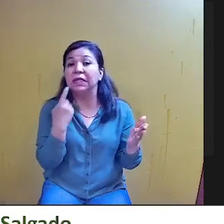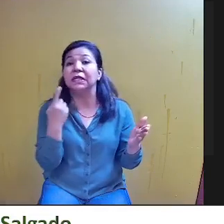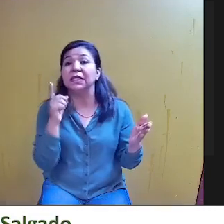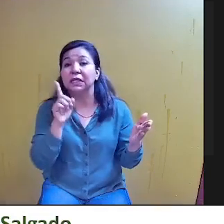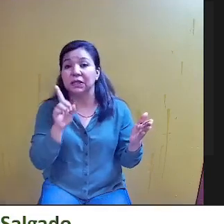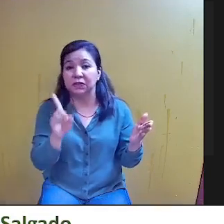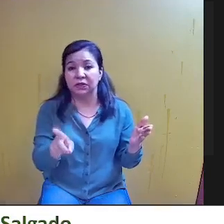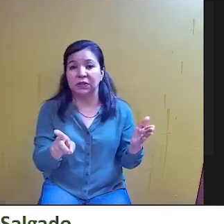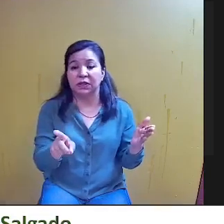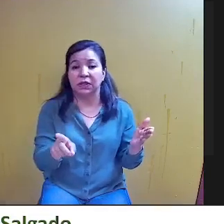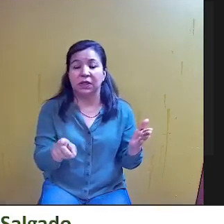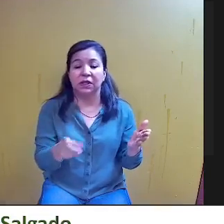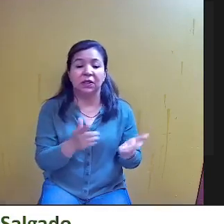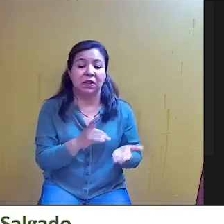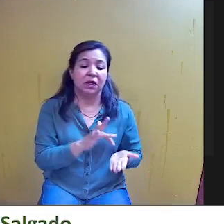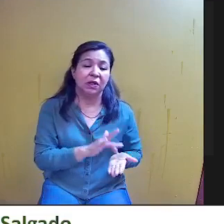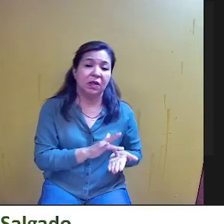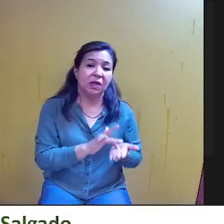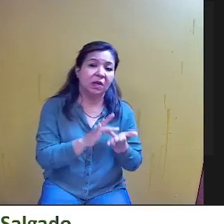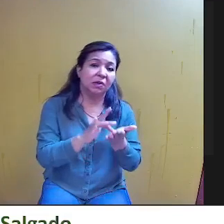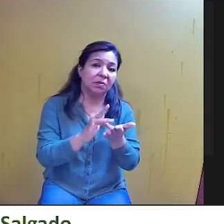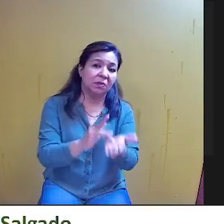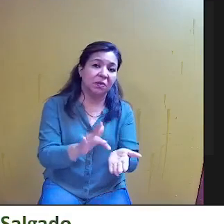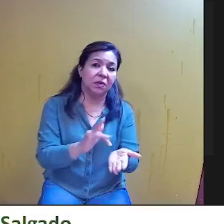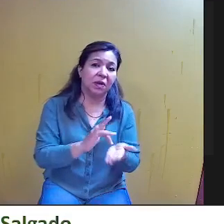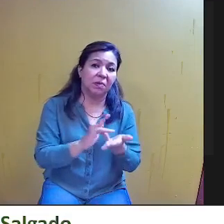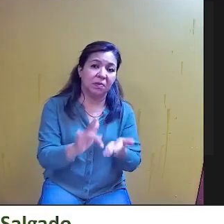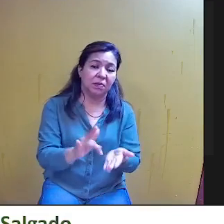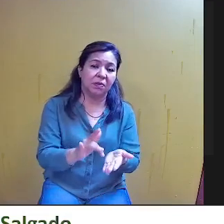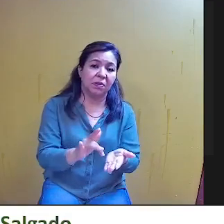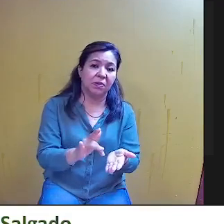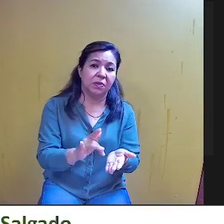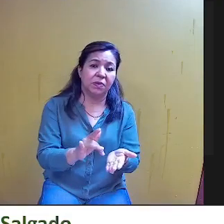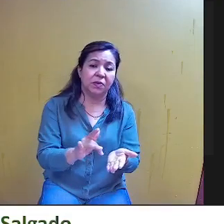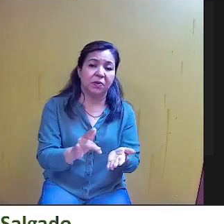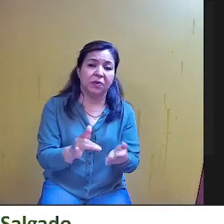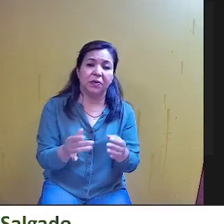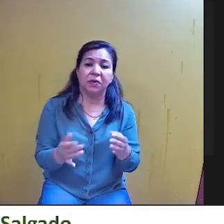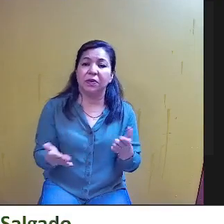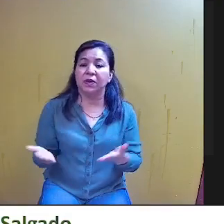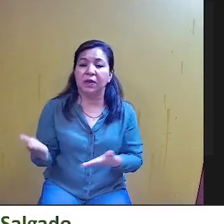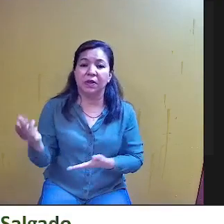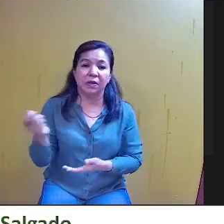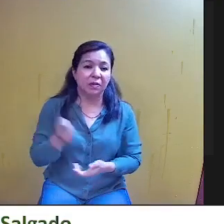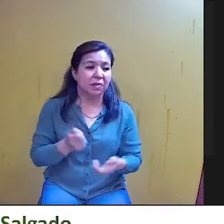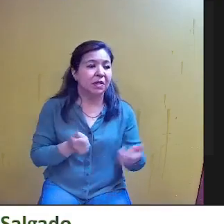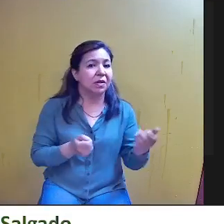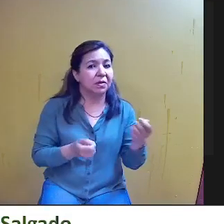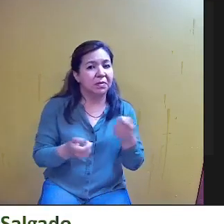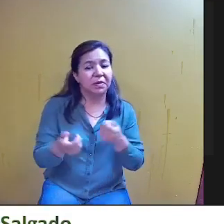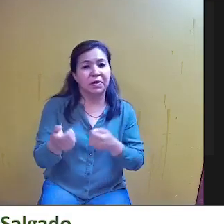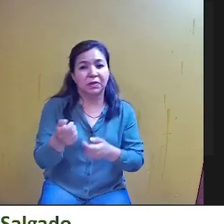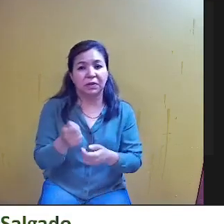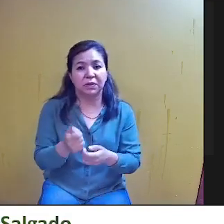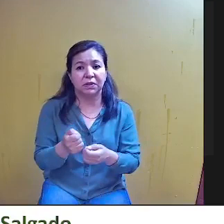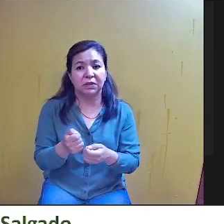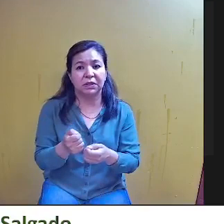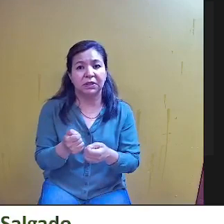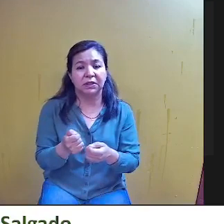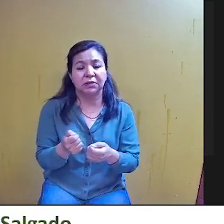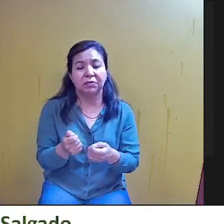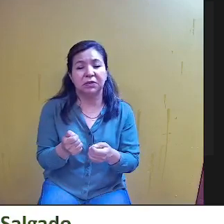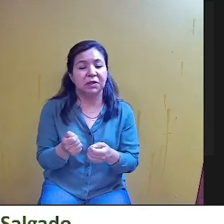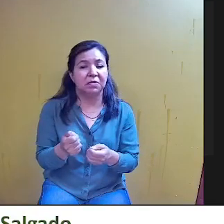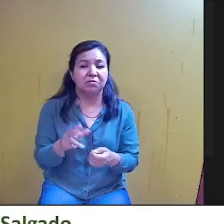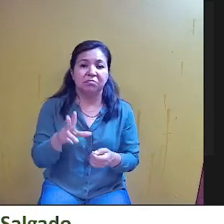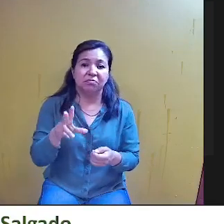no solicitó apoyo de manera explícita o a través de equivalentes funcionales, por lo que resulta innecesario estudiar